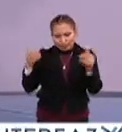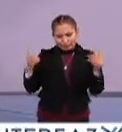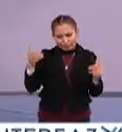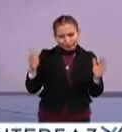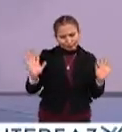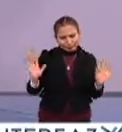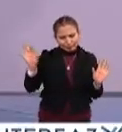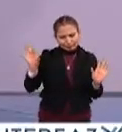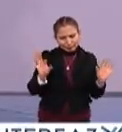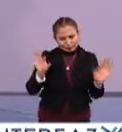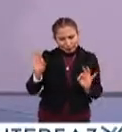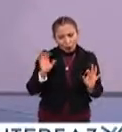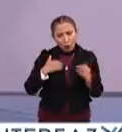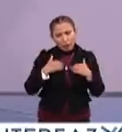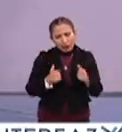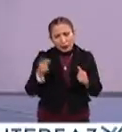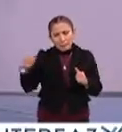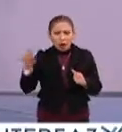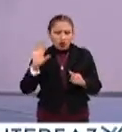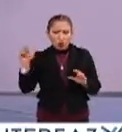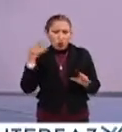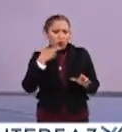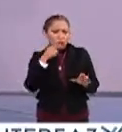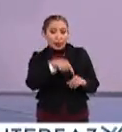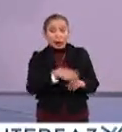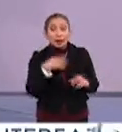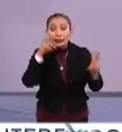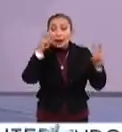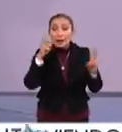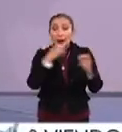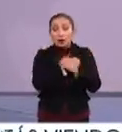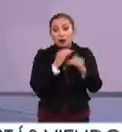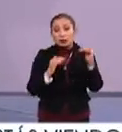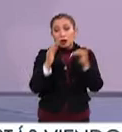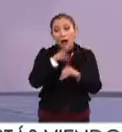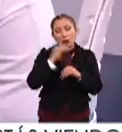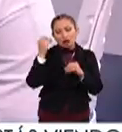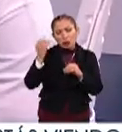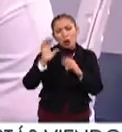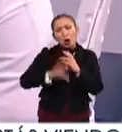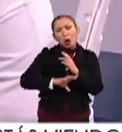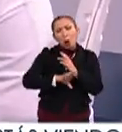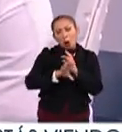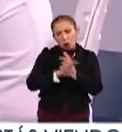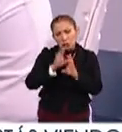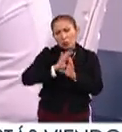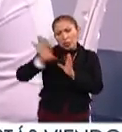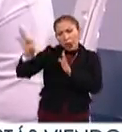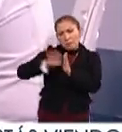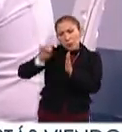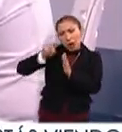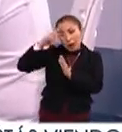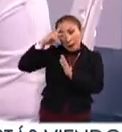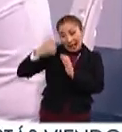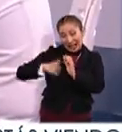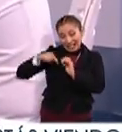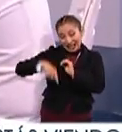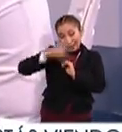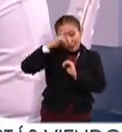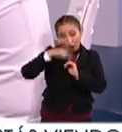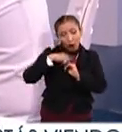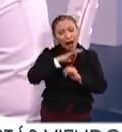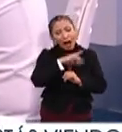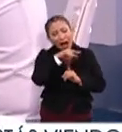hay que saberlas, pues sí, entender, pero a lo mejor no aplicar? Para el tema de educación superior me parece que hay muchas cosas que podríamos aplicar en el país. En este país